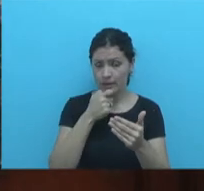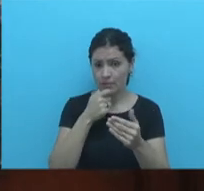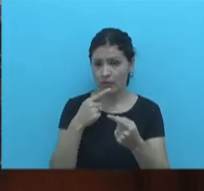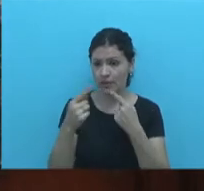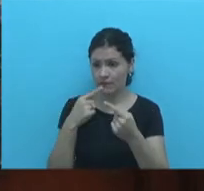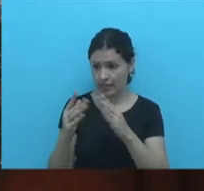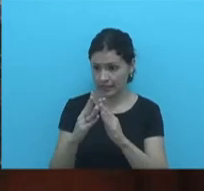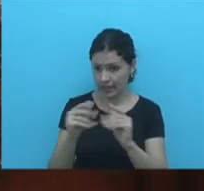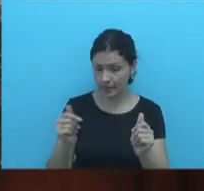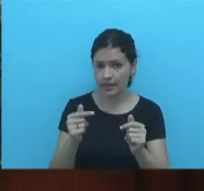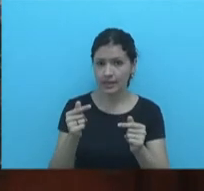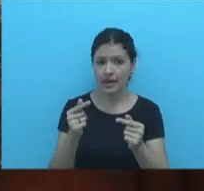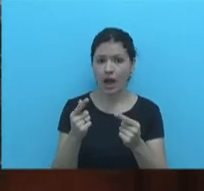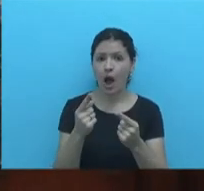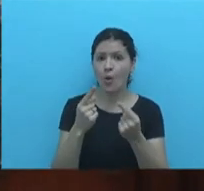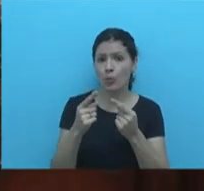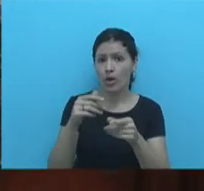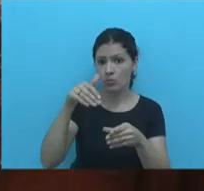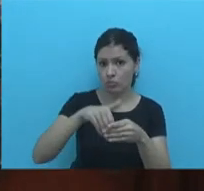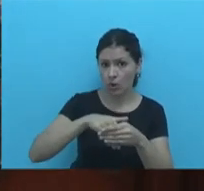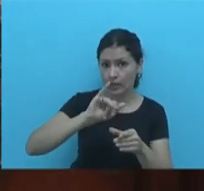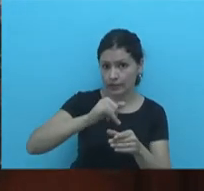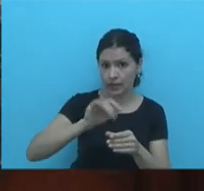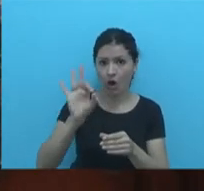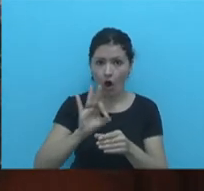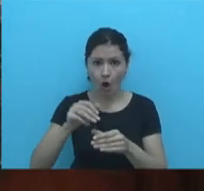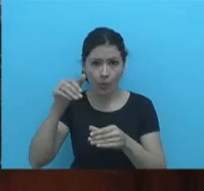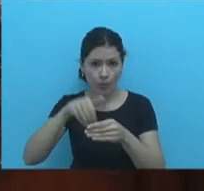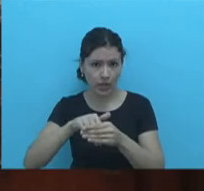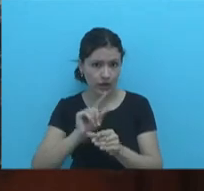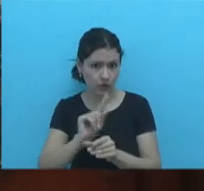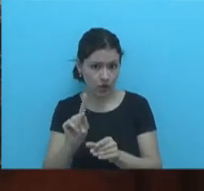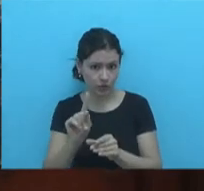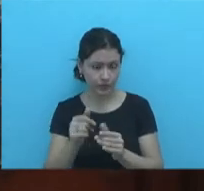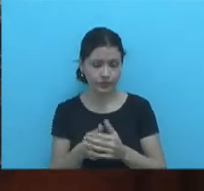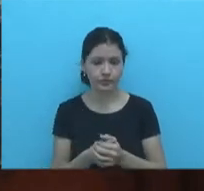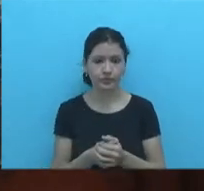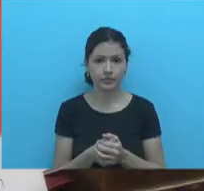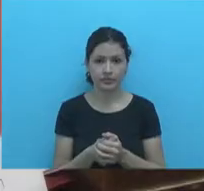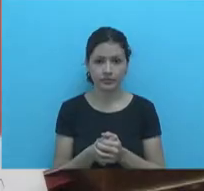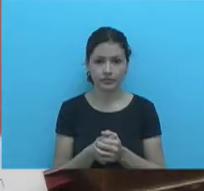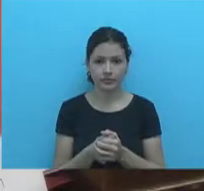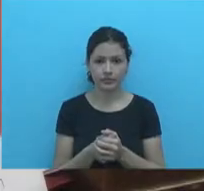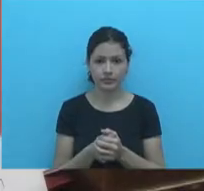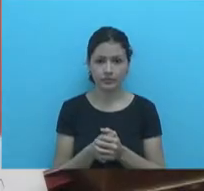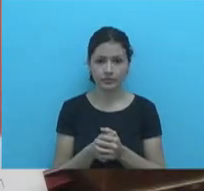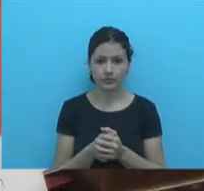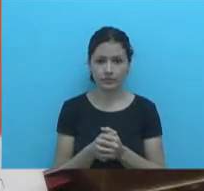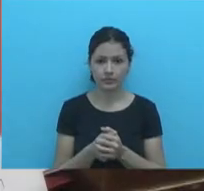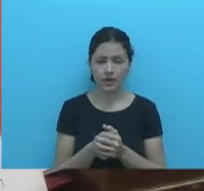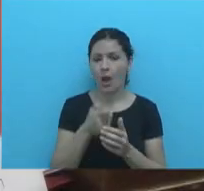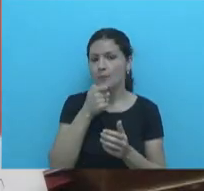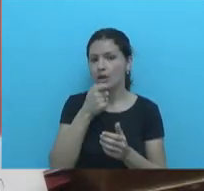debate, apoyar o no apoyar. ¿Se entiende? Sí, tiene la palabra. En caso de no apoyarlo en la totalidad, ¿podríamos